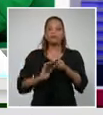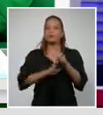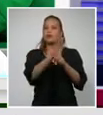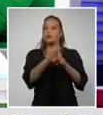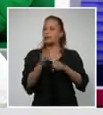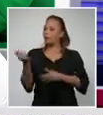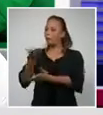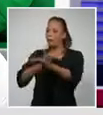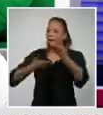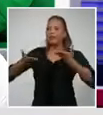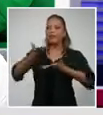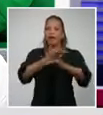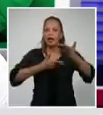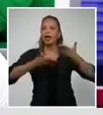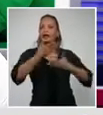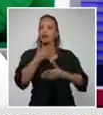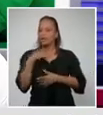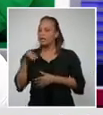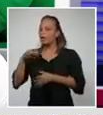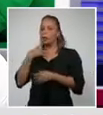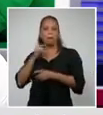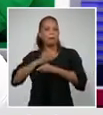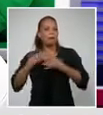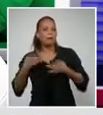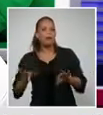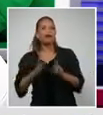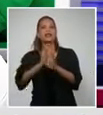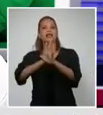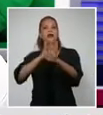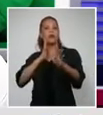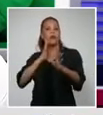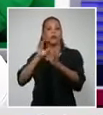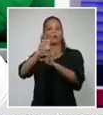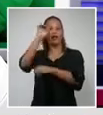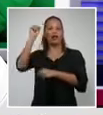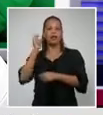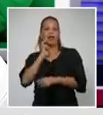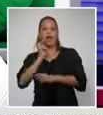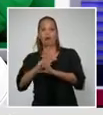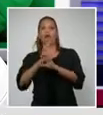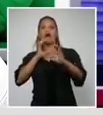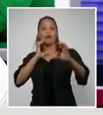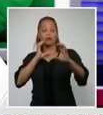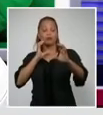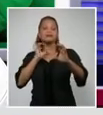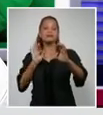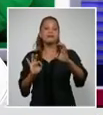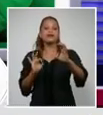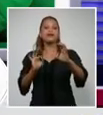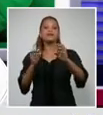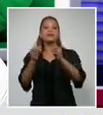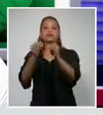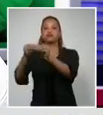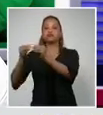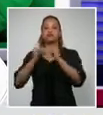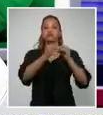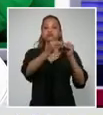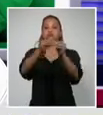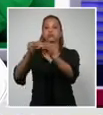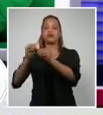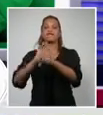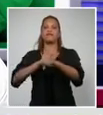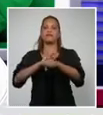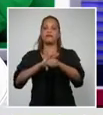uno, en la cola, en el ómnibus, y realmente están transmitiendo la enfermedad. En